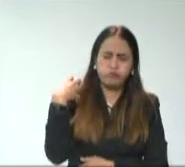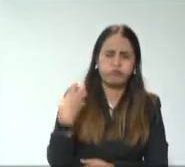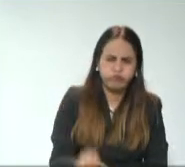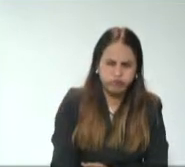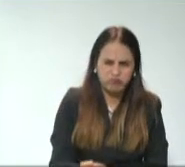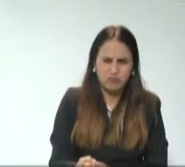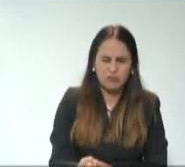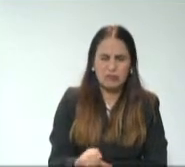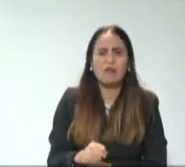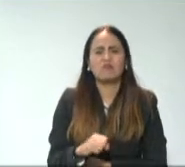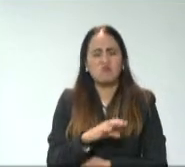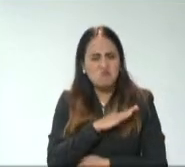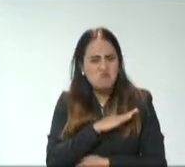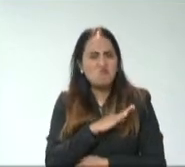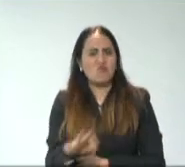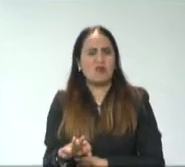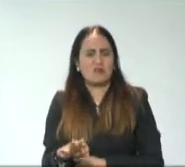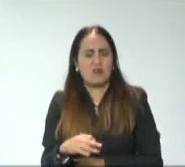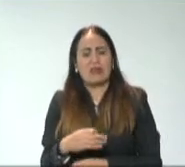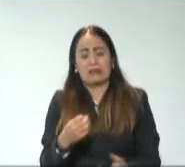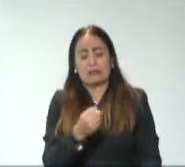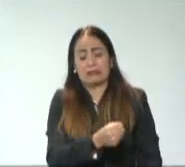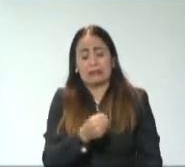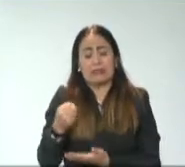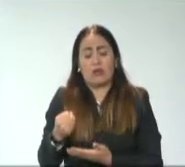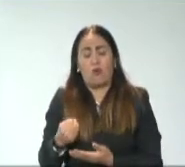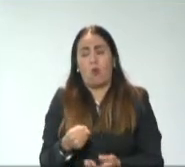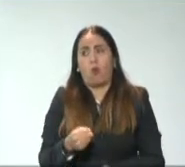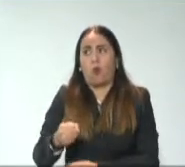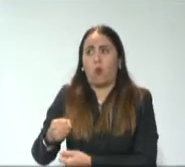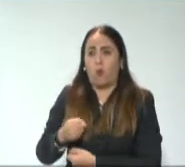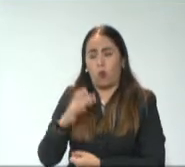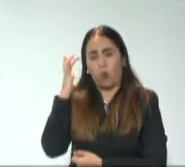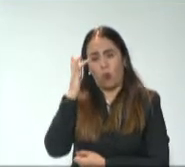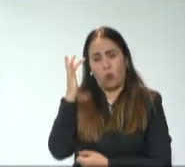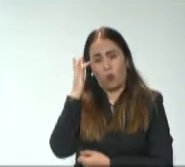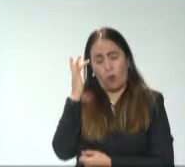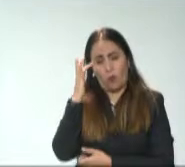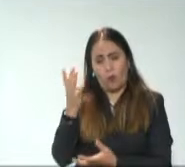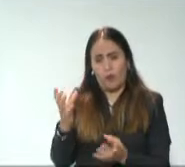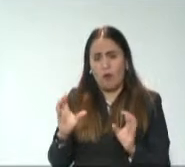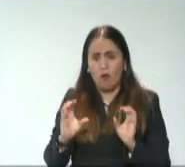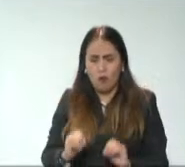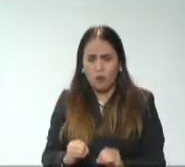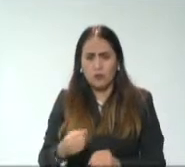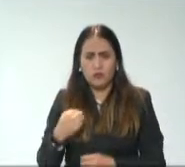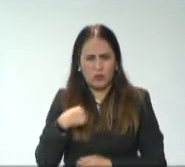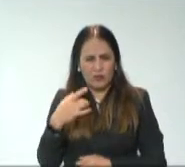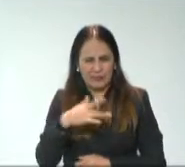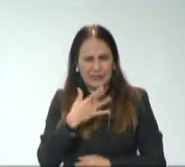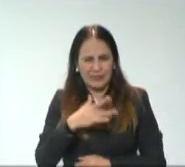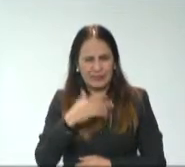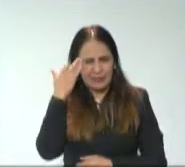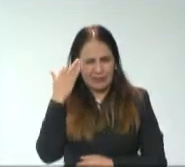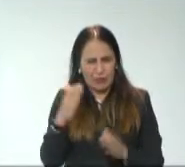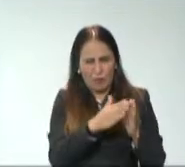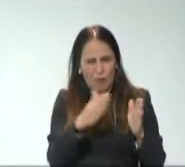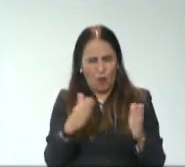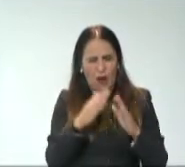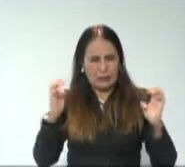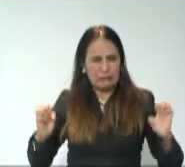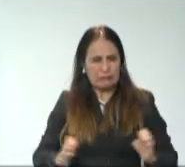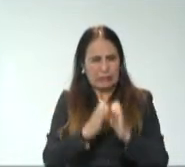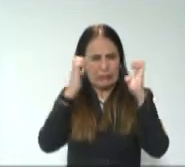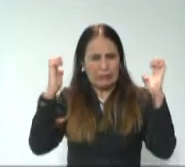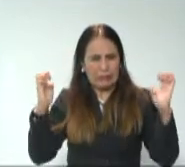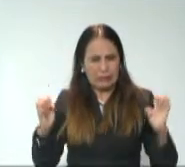darse pueden darse desvíos interesantes eh Como que yo siento que en en en épocas de emergencia como que el